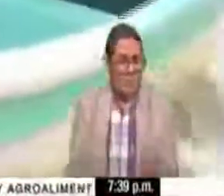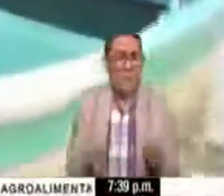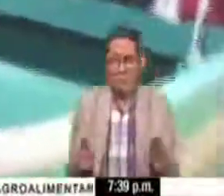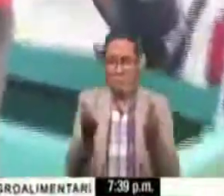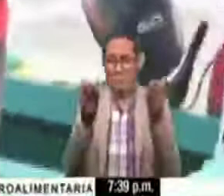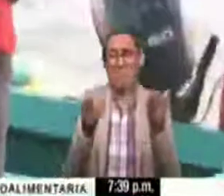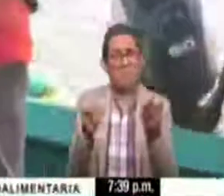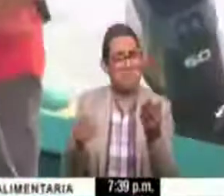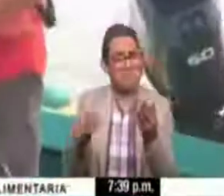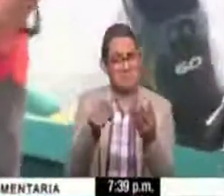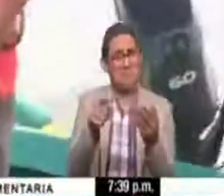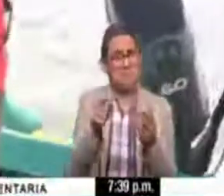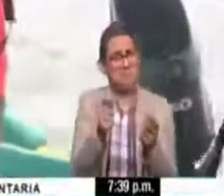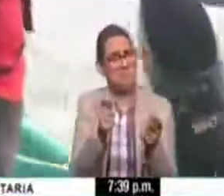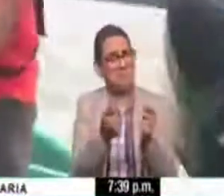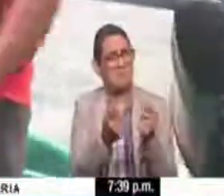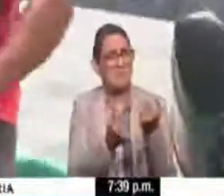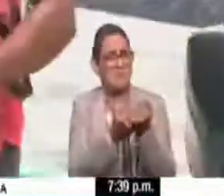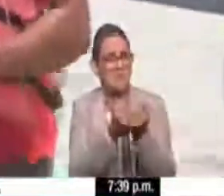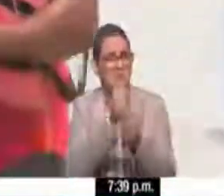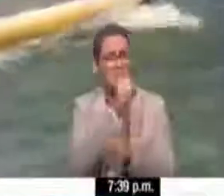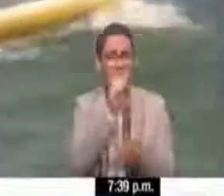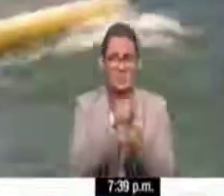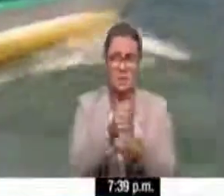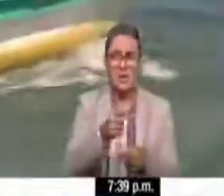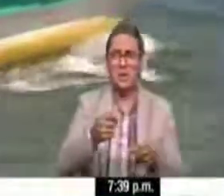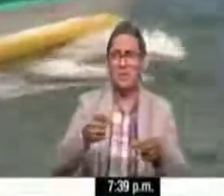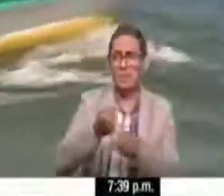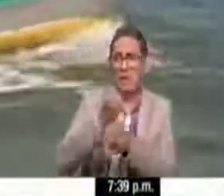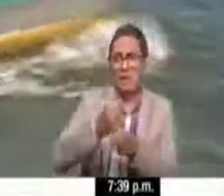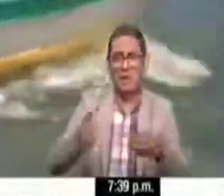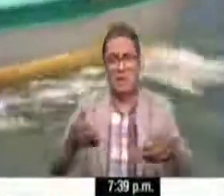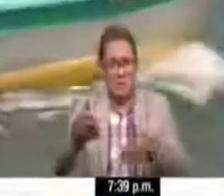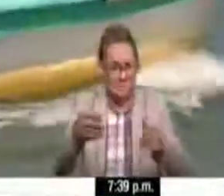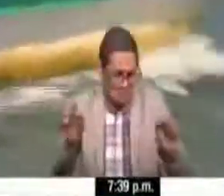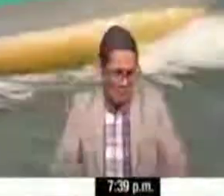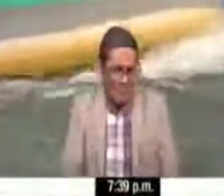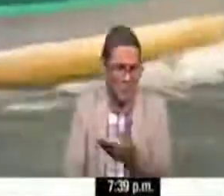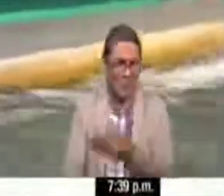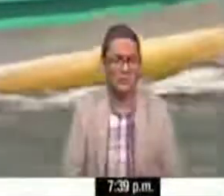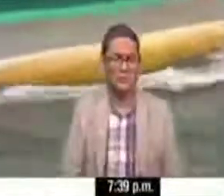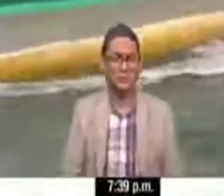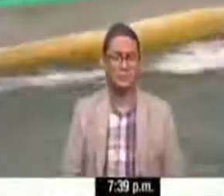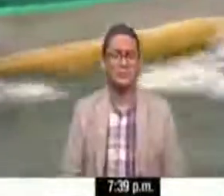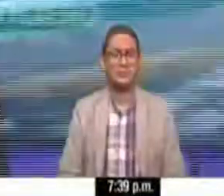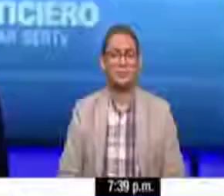como agentes de cambio en la sociedad y en el sector pesquero. Elqui Sánchez, CERTV Noticias.